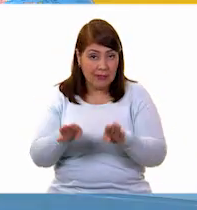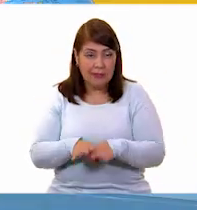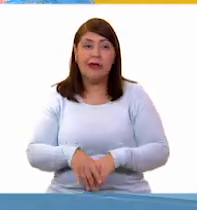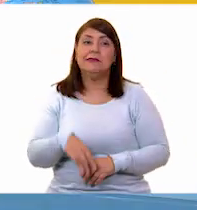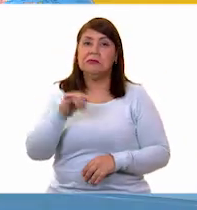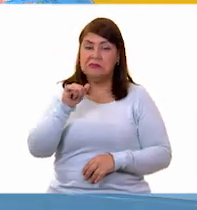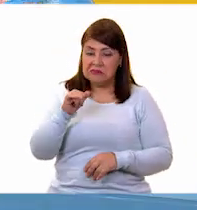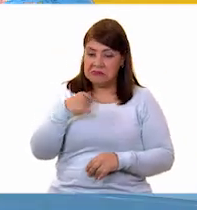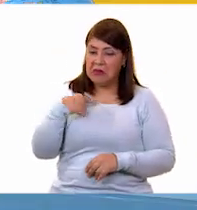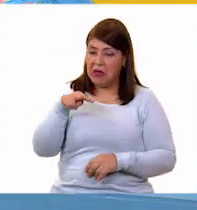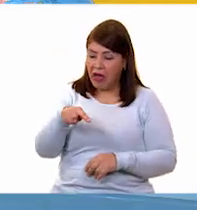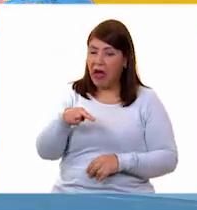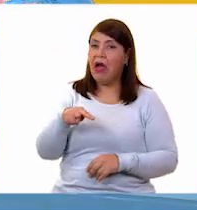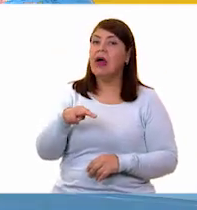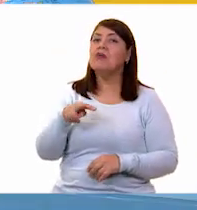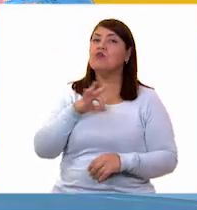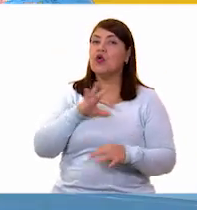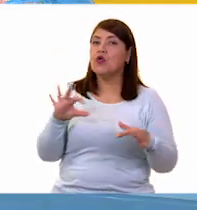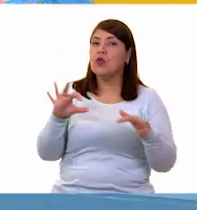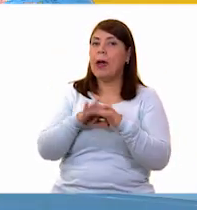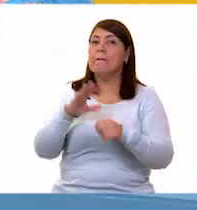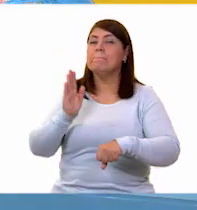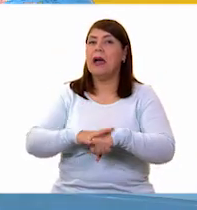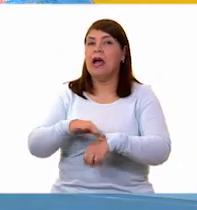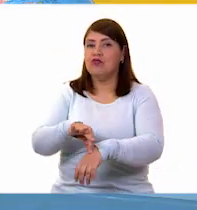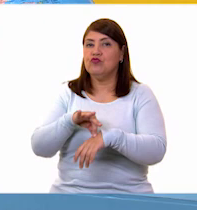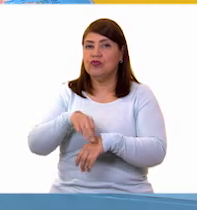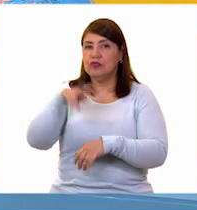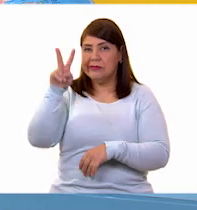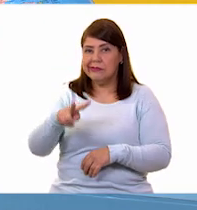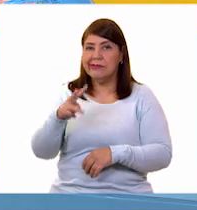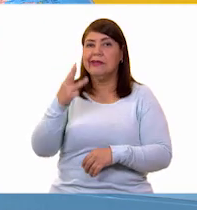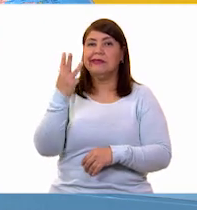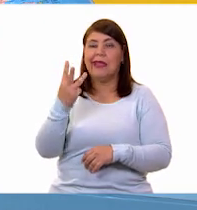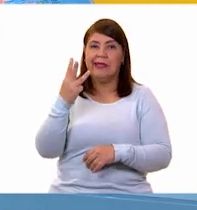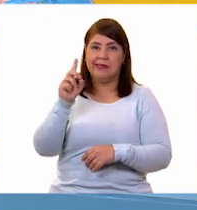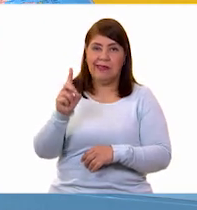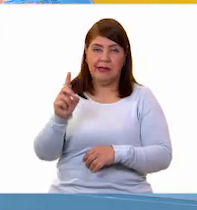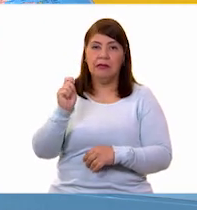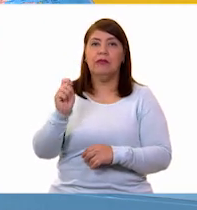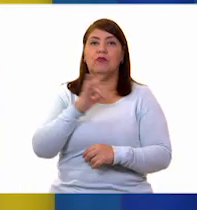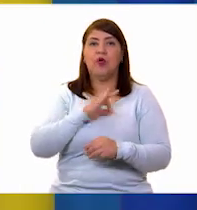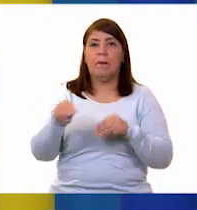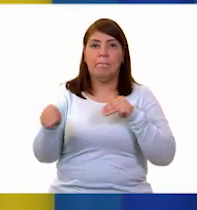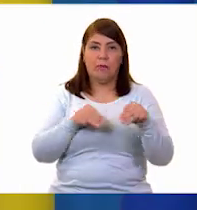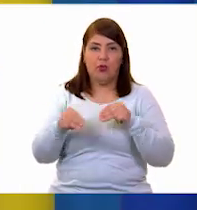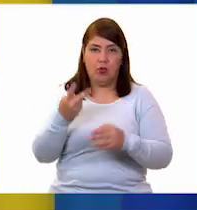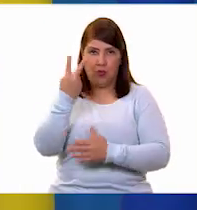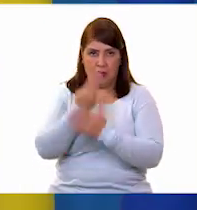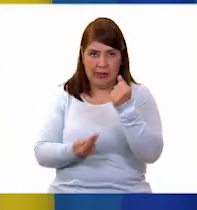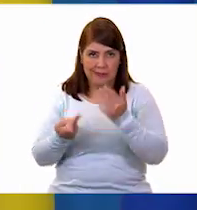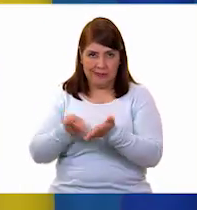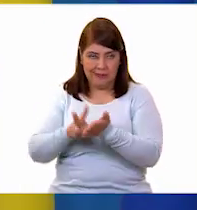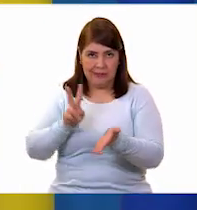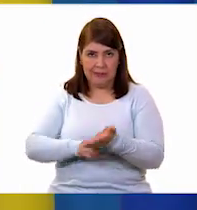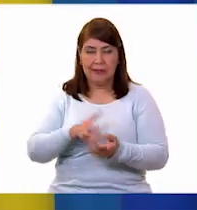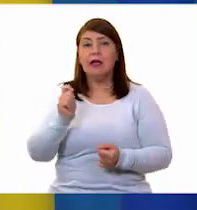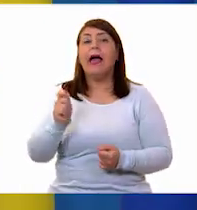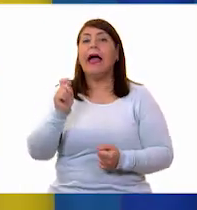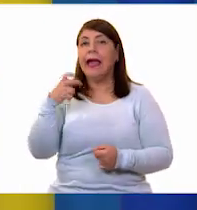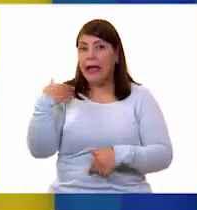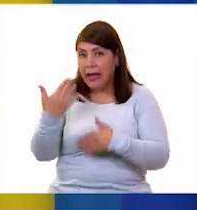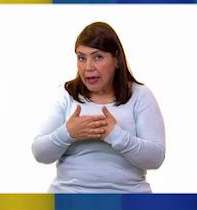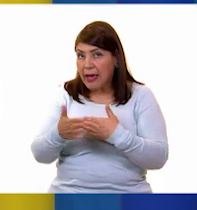este modelo fue muy parecido a la realidad por sus tres dimensiones y por tener movimiento. Pues hay que estar atentos a los